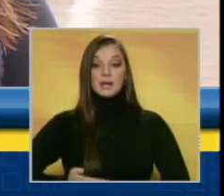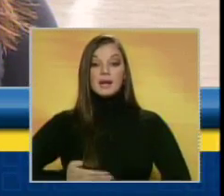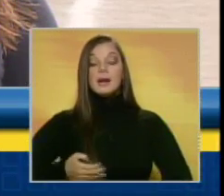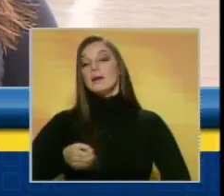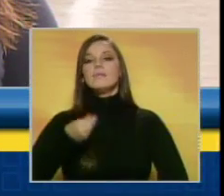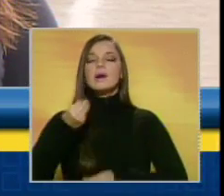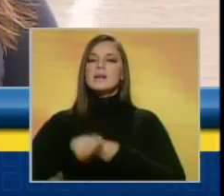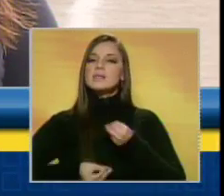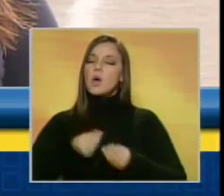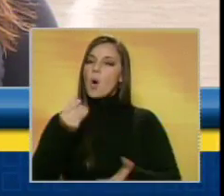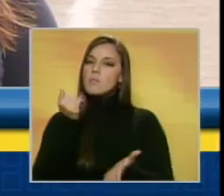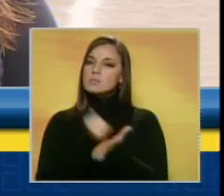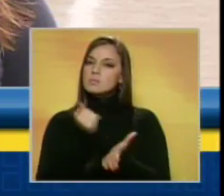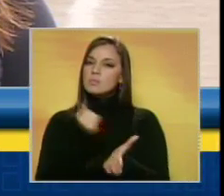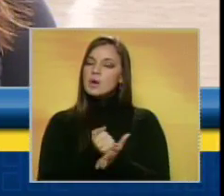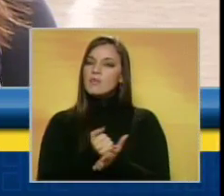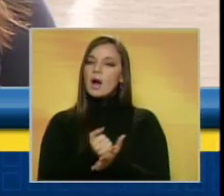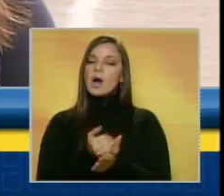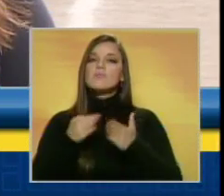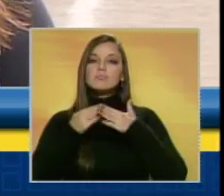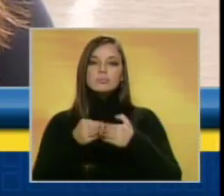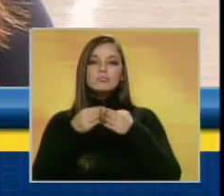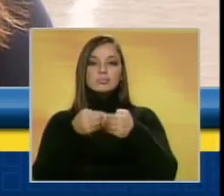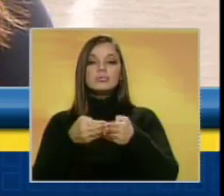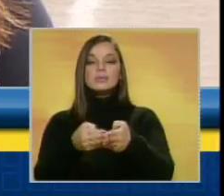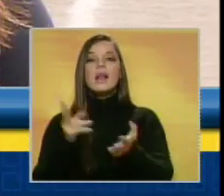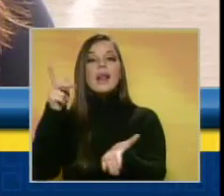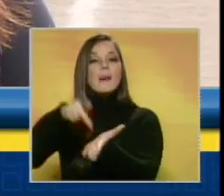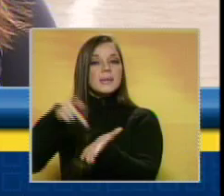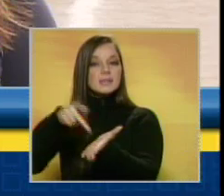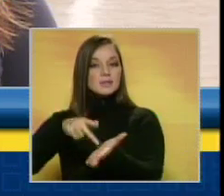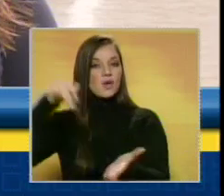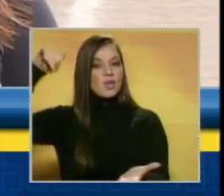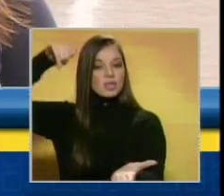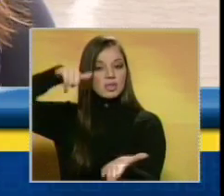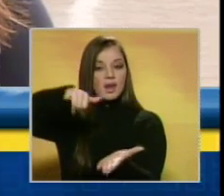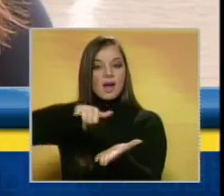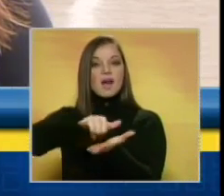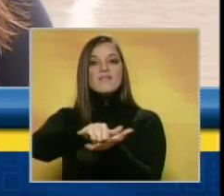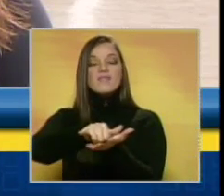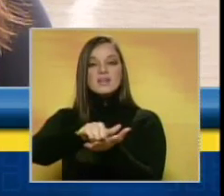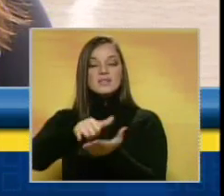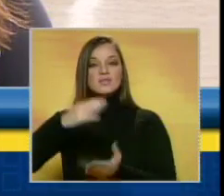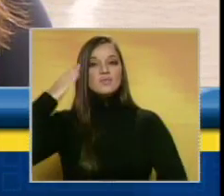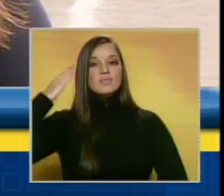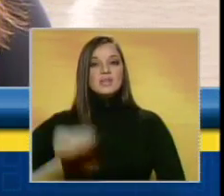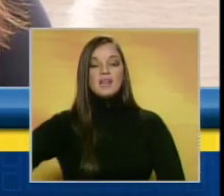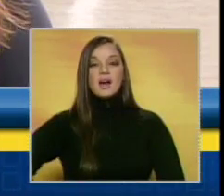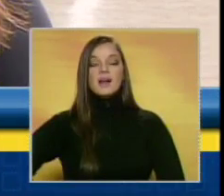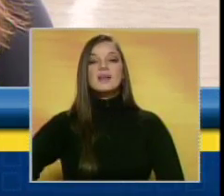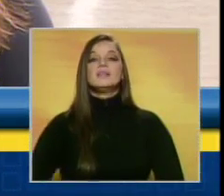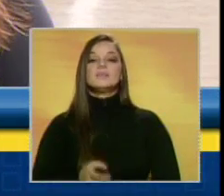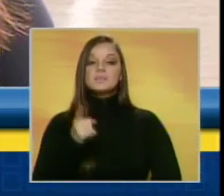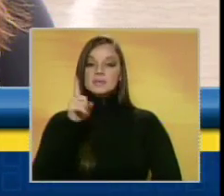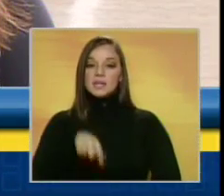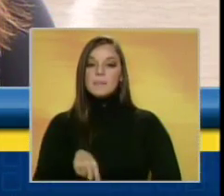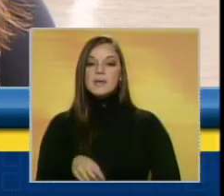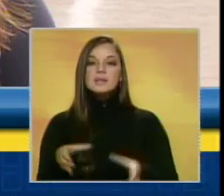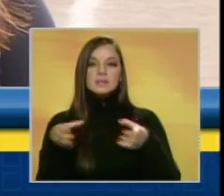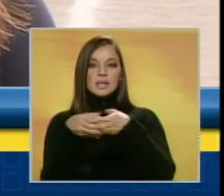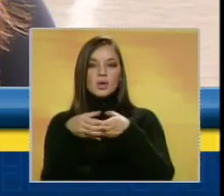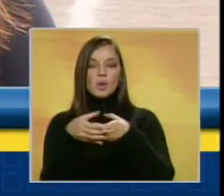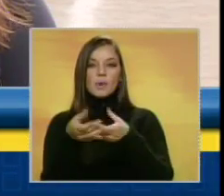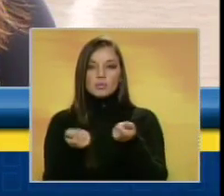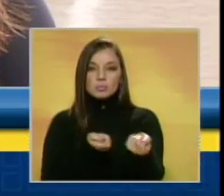esta oportunidad será una aeronaval con la participación de la aviación militar, la Armada Bolivariana y la Defensa Aeroespacial del Comando